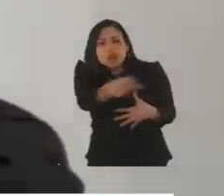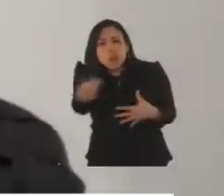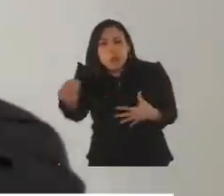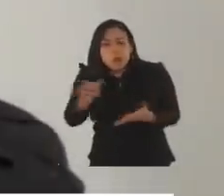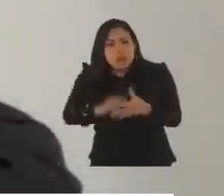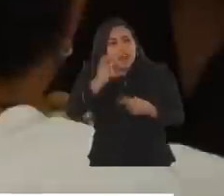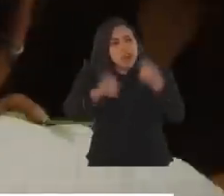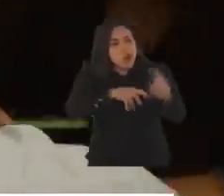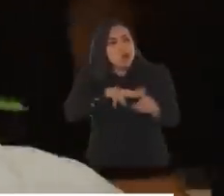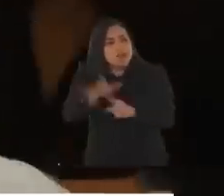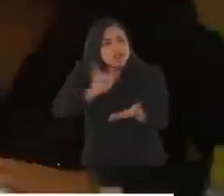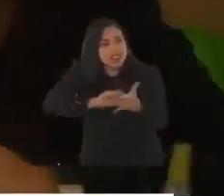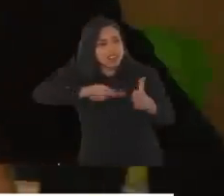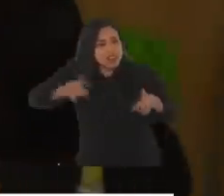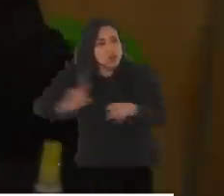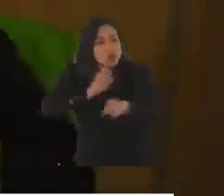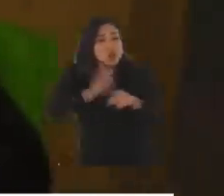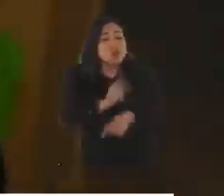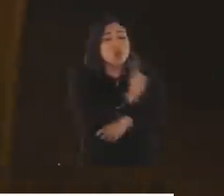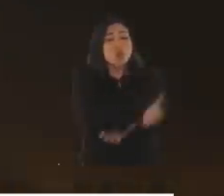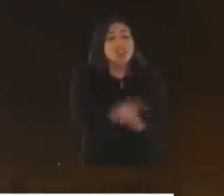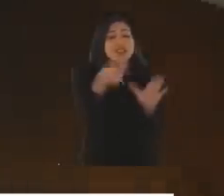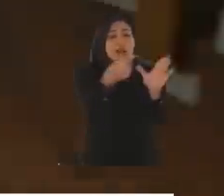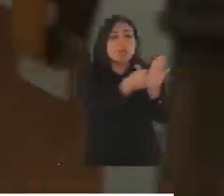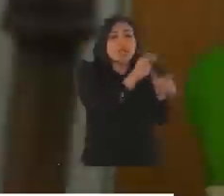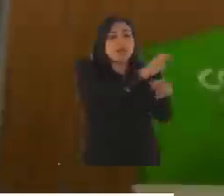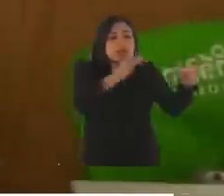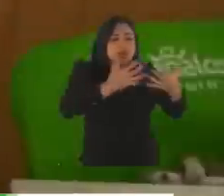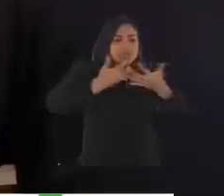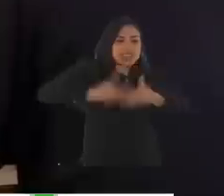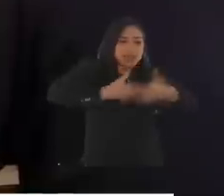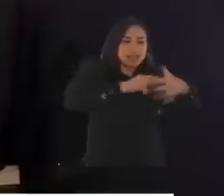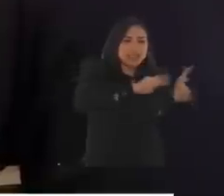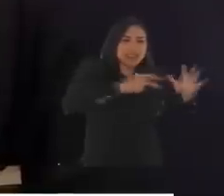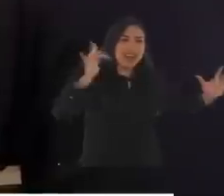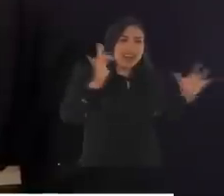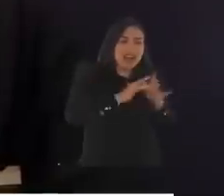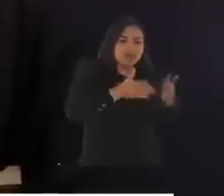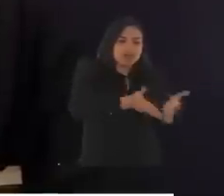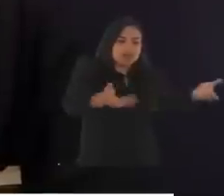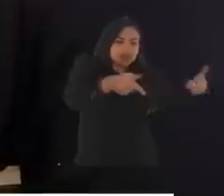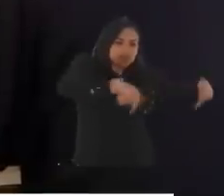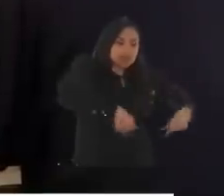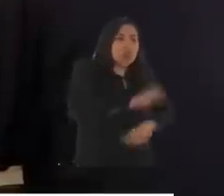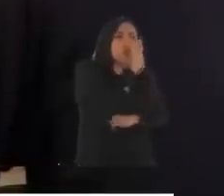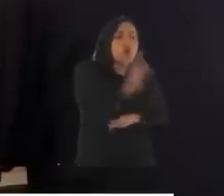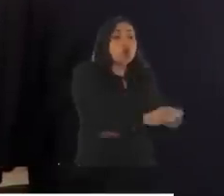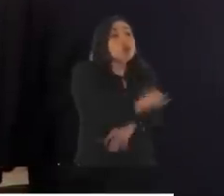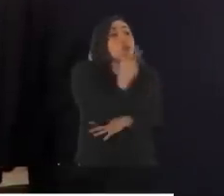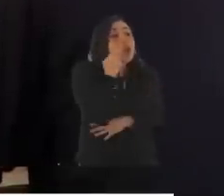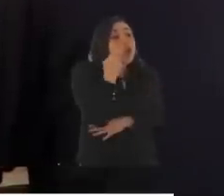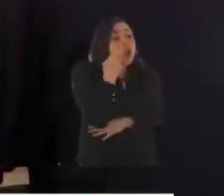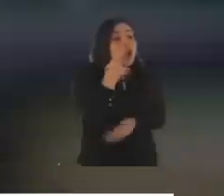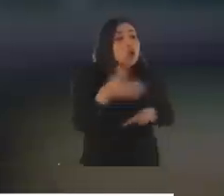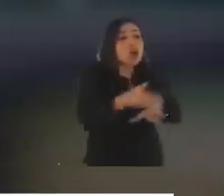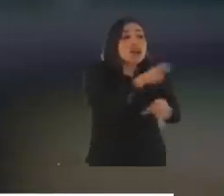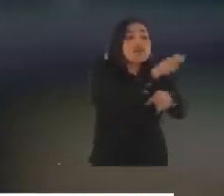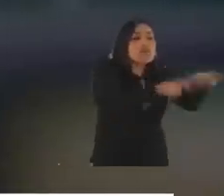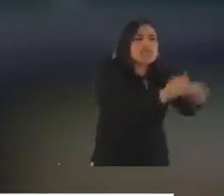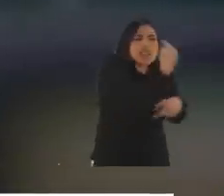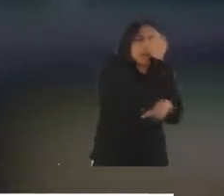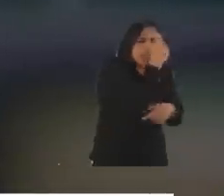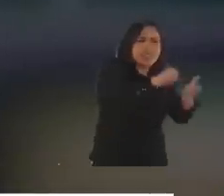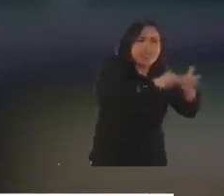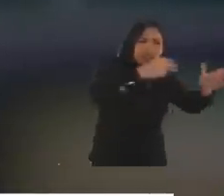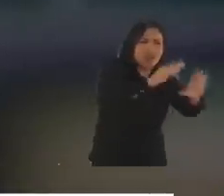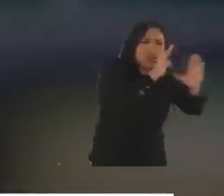de la economía. Son casi 1000 las vacantes que el gremio de empresas de tecnología tiene abiertas en Colombia. Y ojo, contrario a lo que muchos piensan, la